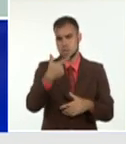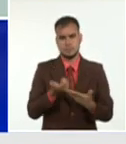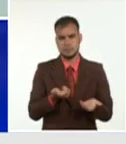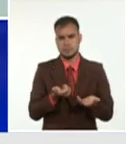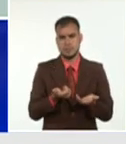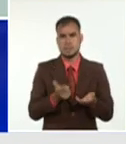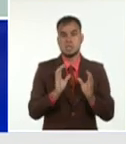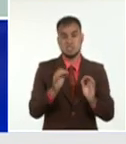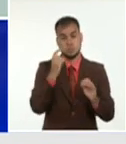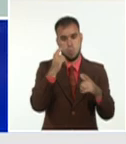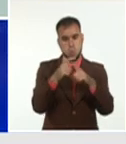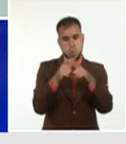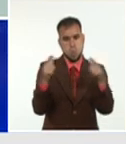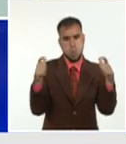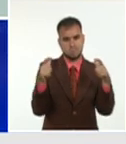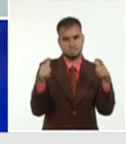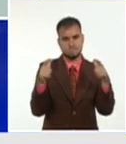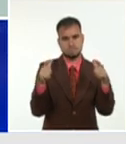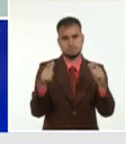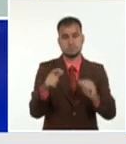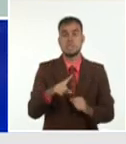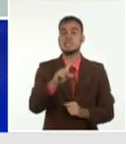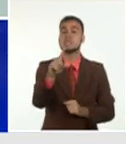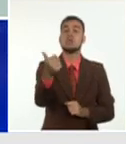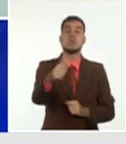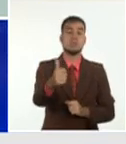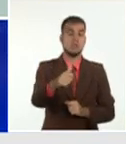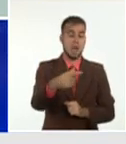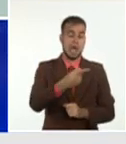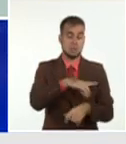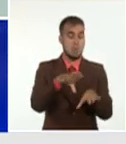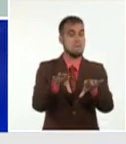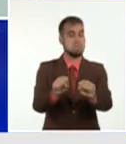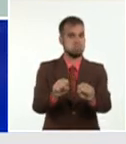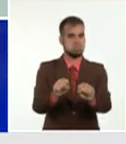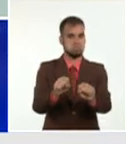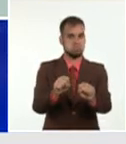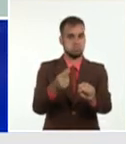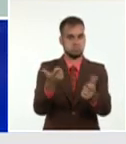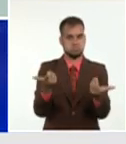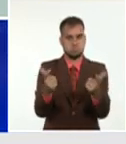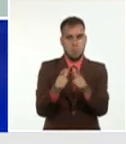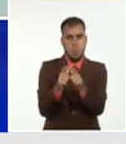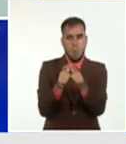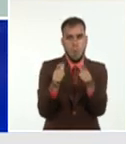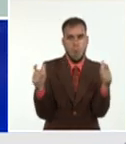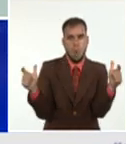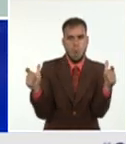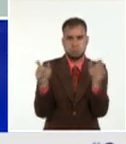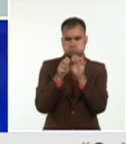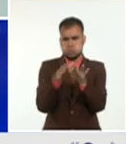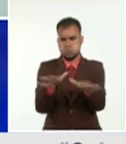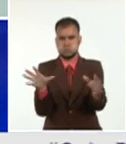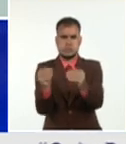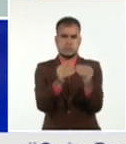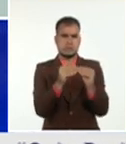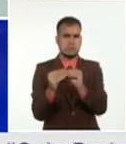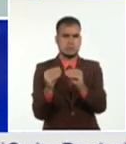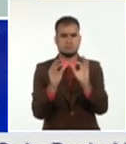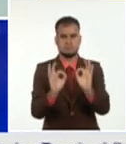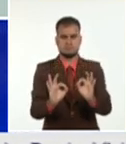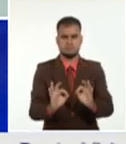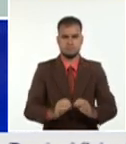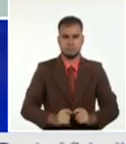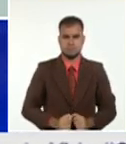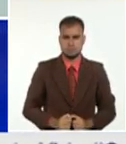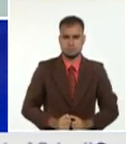confirmados, 110 en el día de ayer. Muy elevada la transmisión, 95 más que la jornada